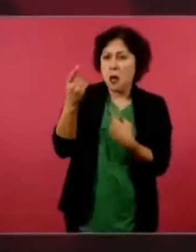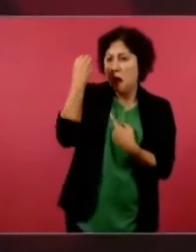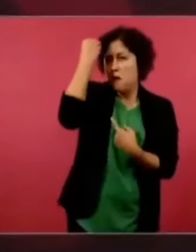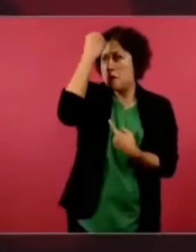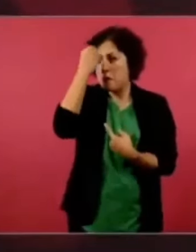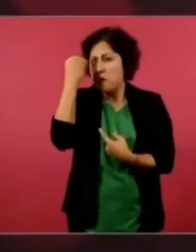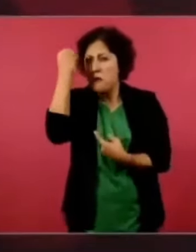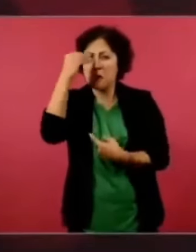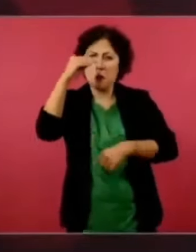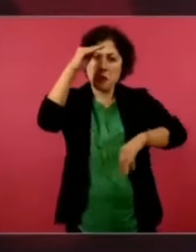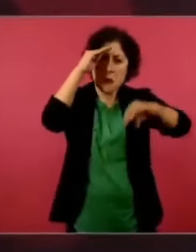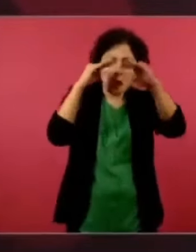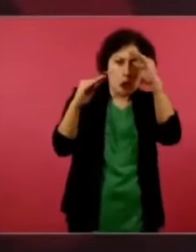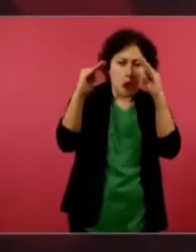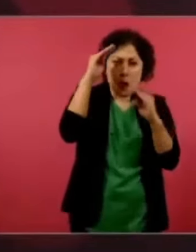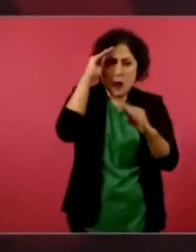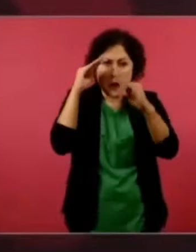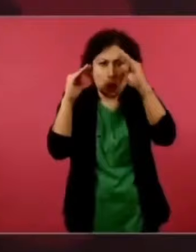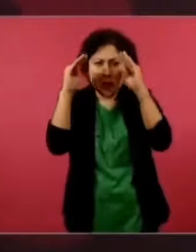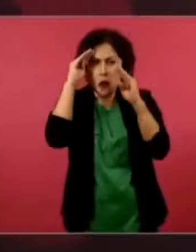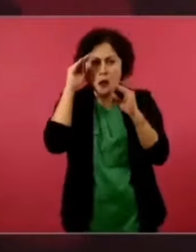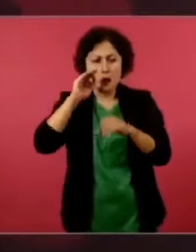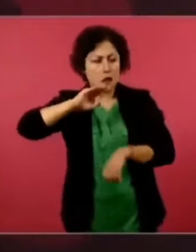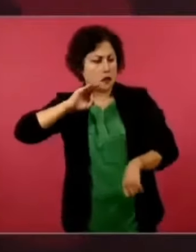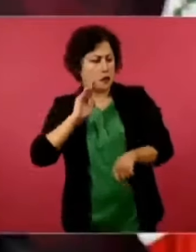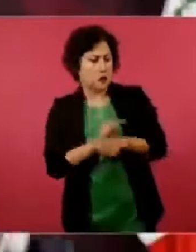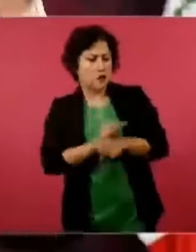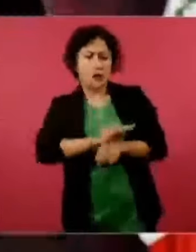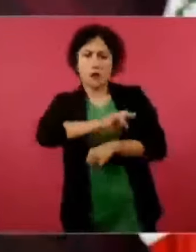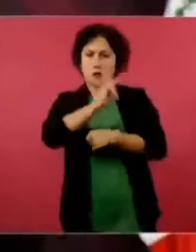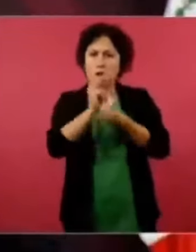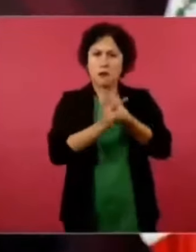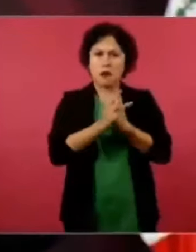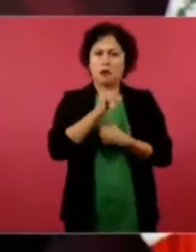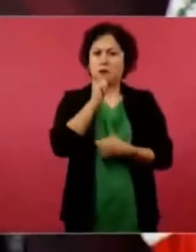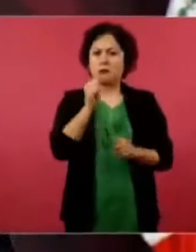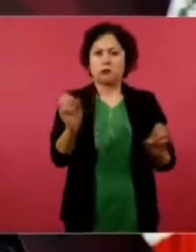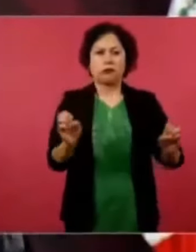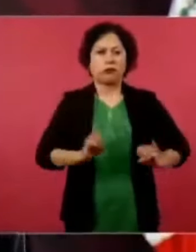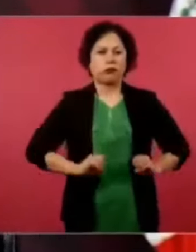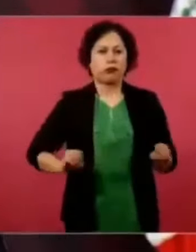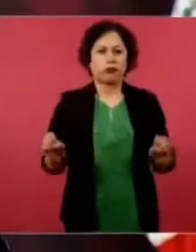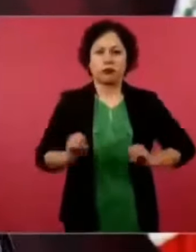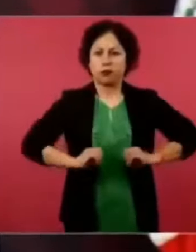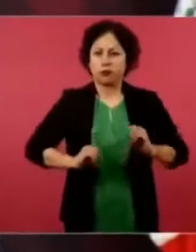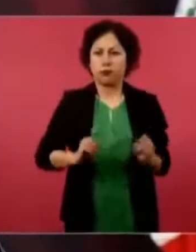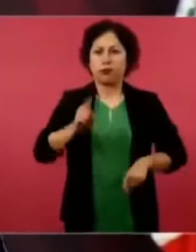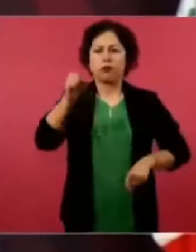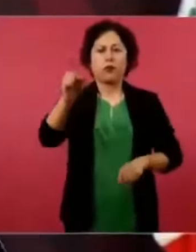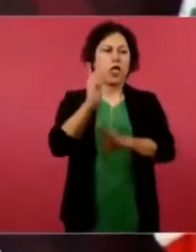seguridad del pueblo ya es